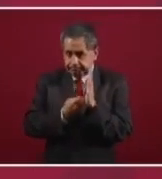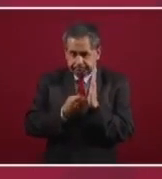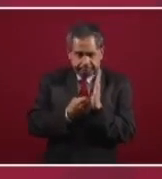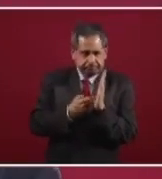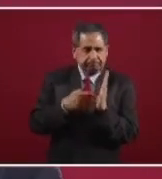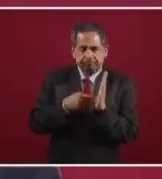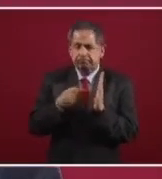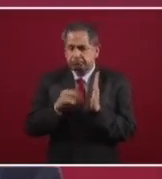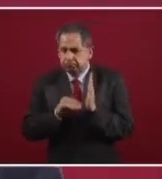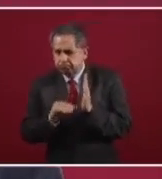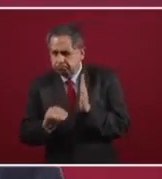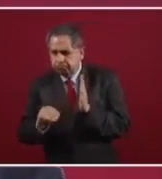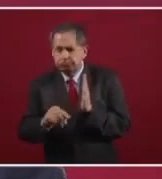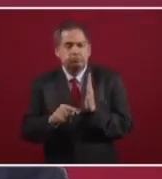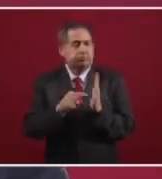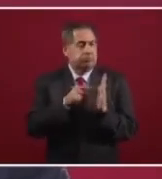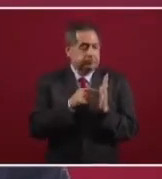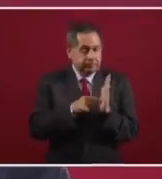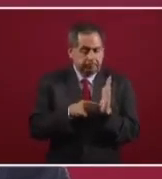está